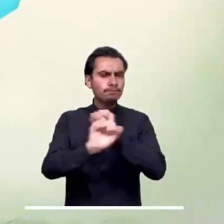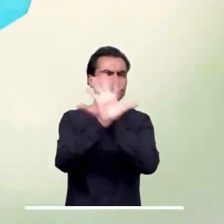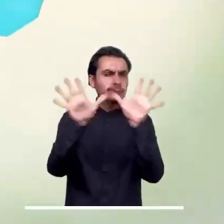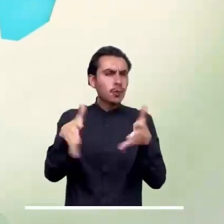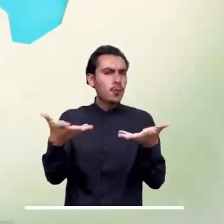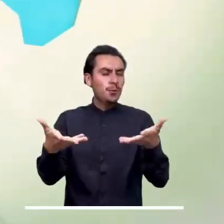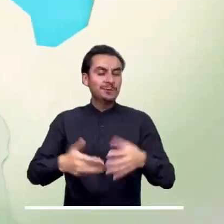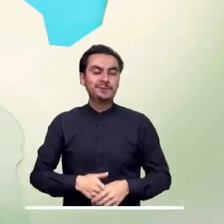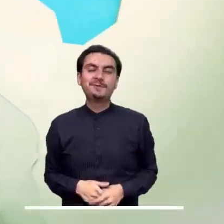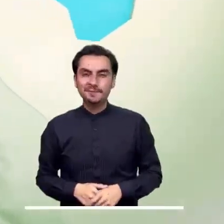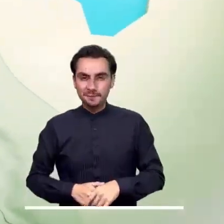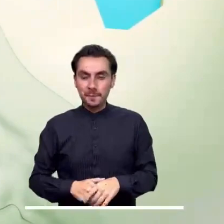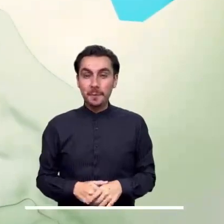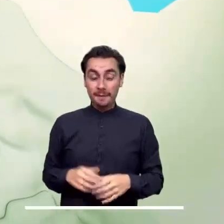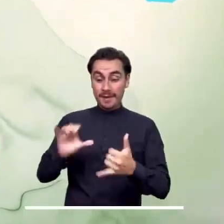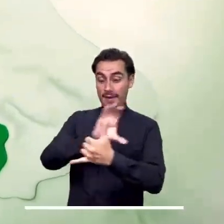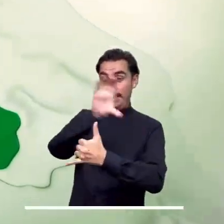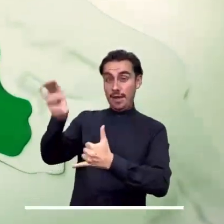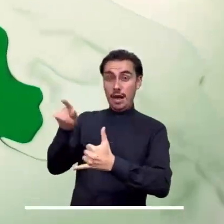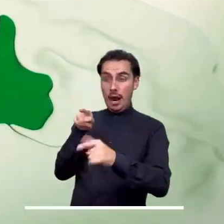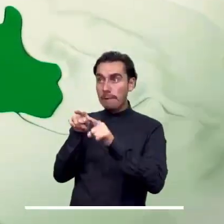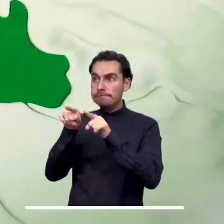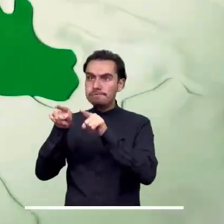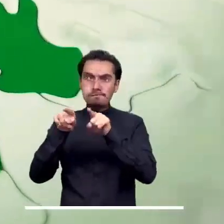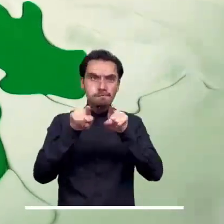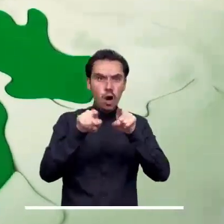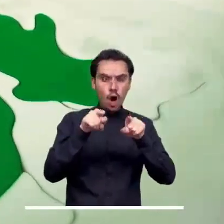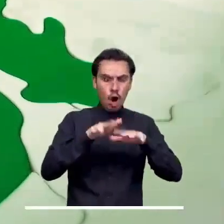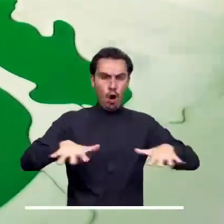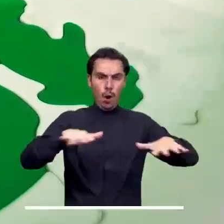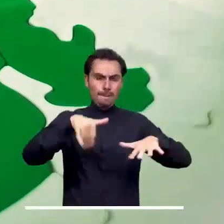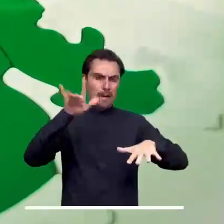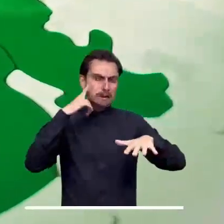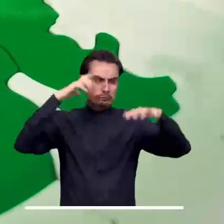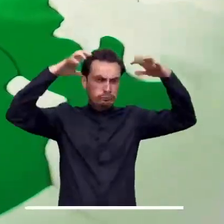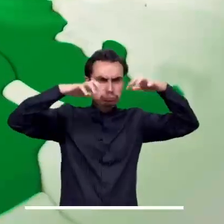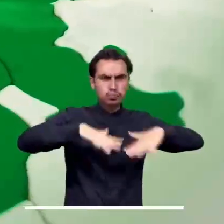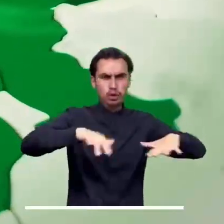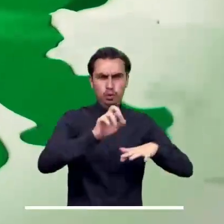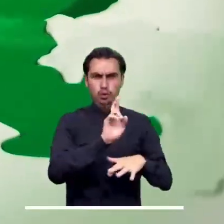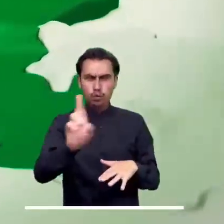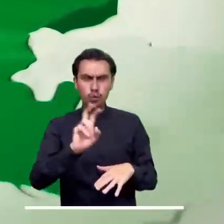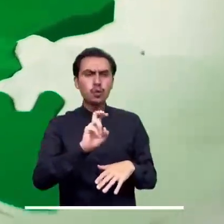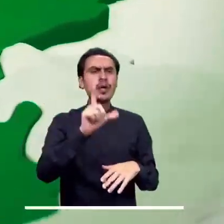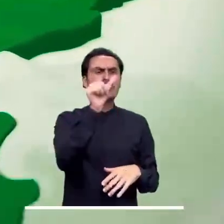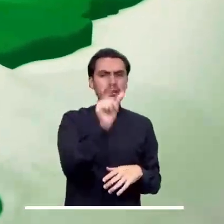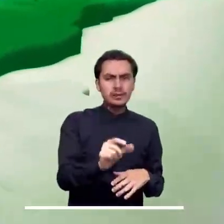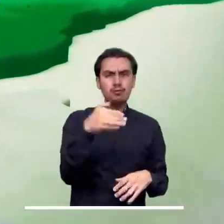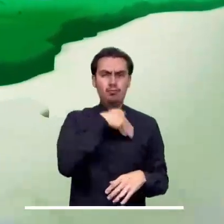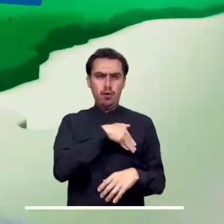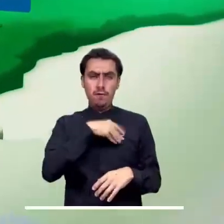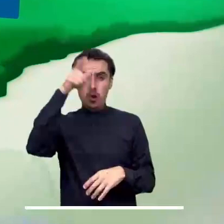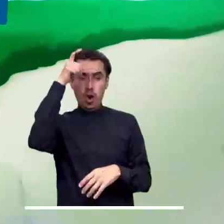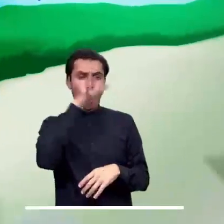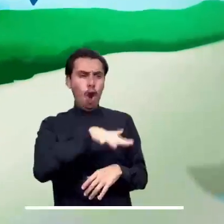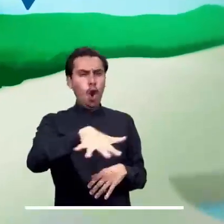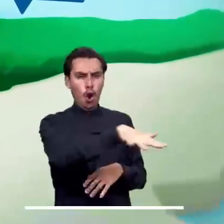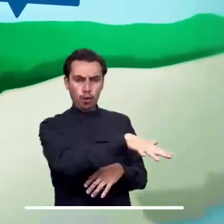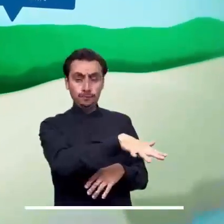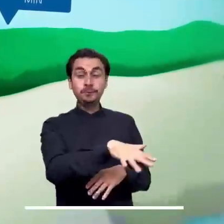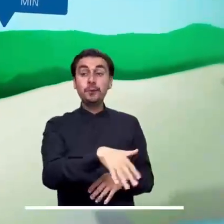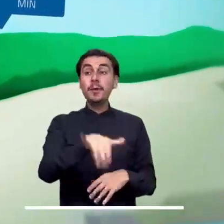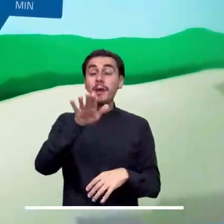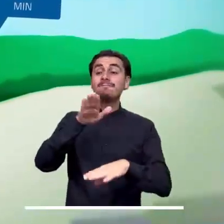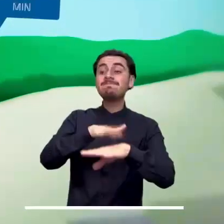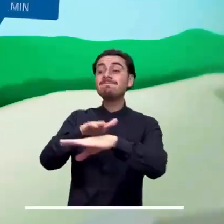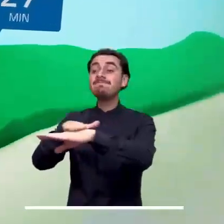Caribe con cielo cubierto y precipitaciones localizadas en los departamentos de Sucre, Bolívar, Magdalena y sobre el Golfo